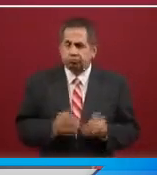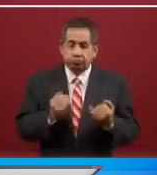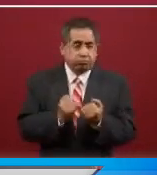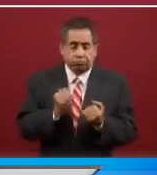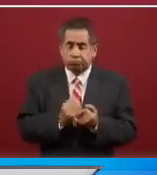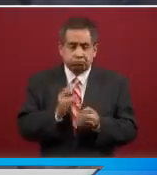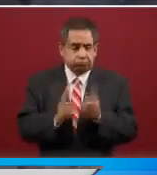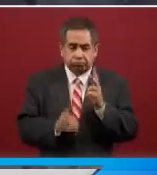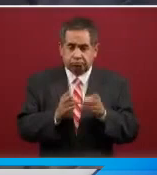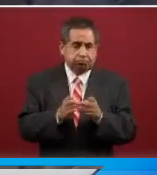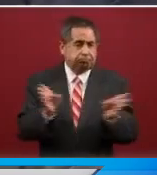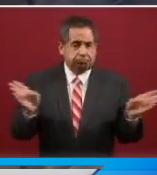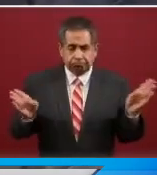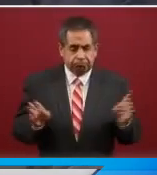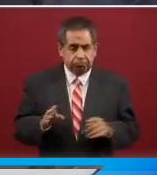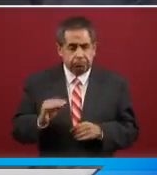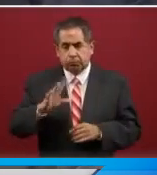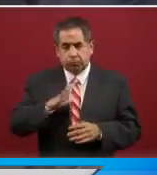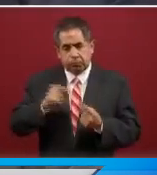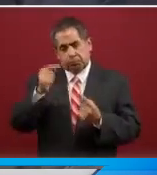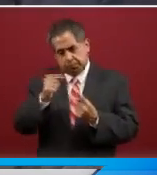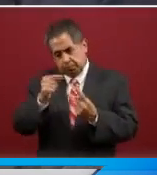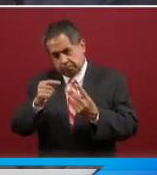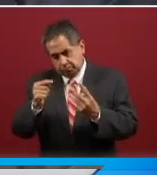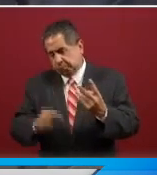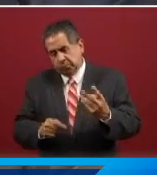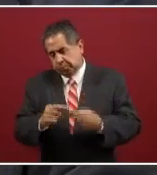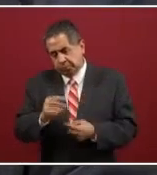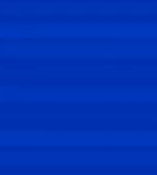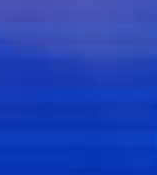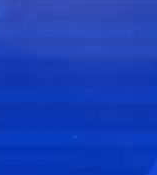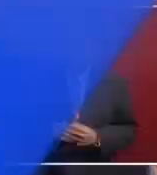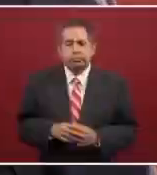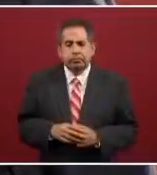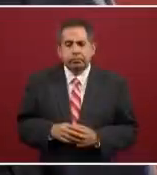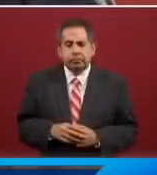de familia afectados por la tragedia de la guardería ABC en privado.